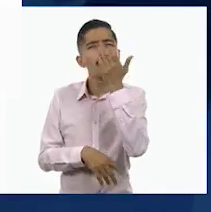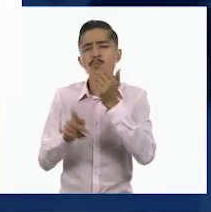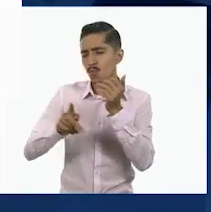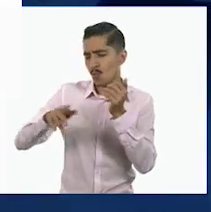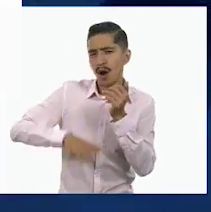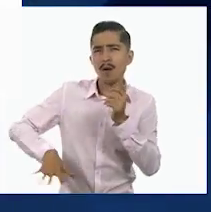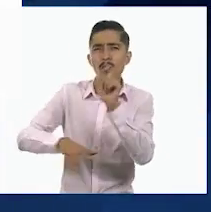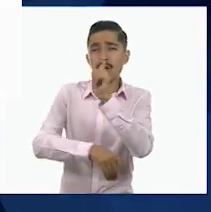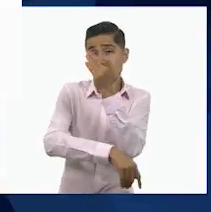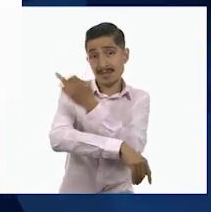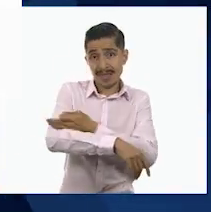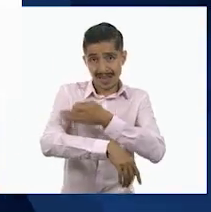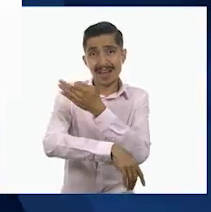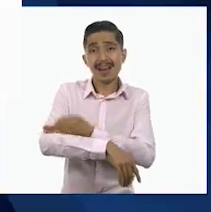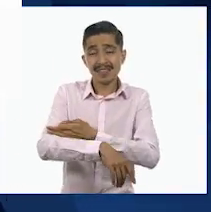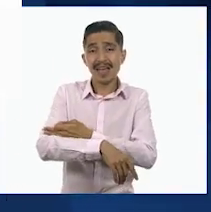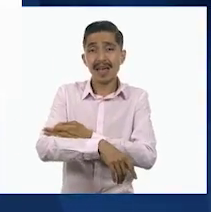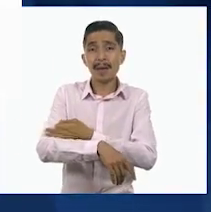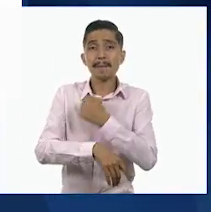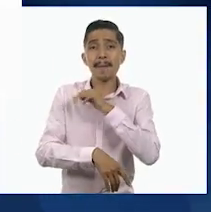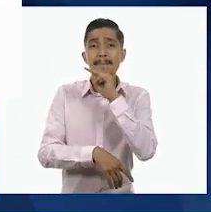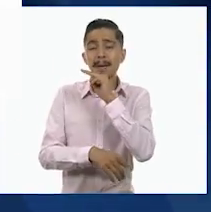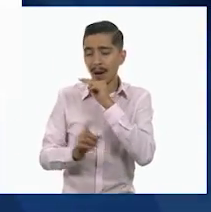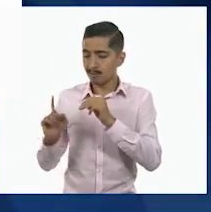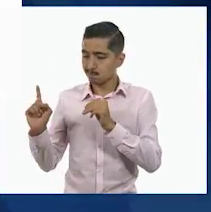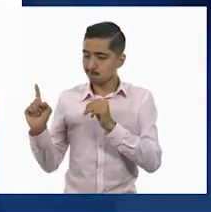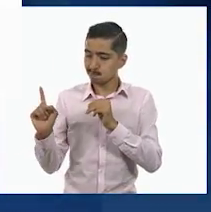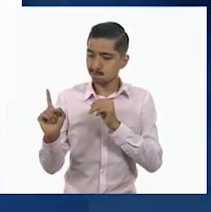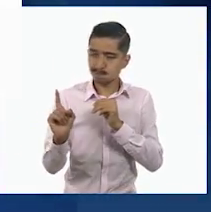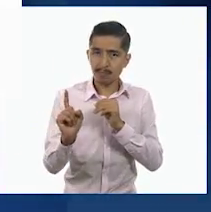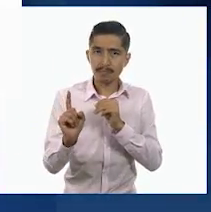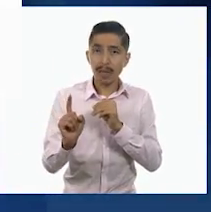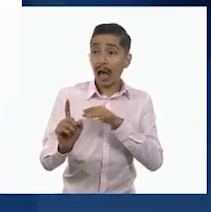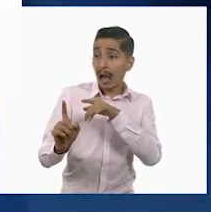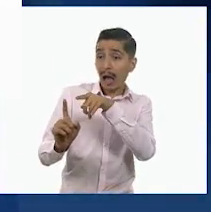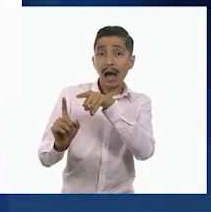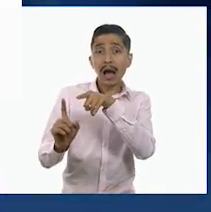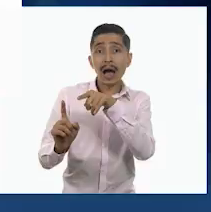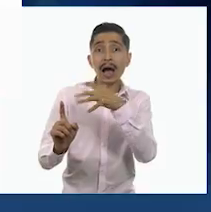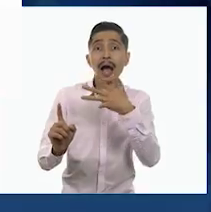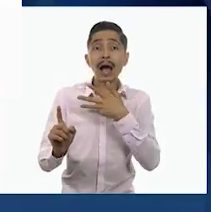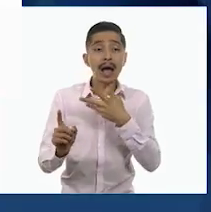al atardecer, cuando pasó mi madre. Allí va Martina,